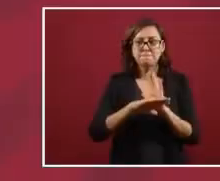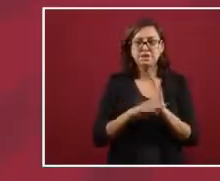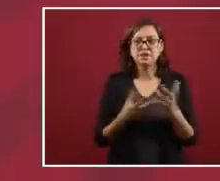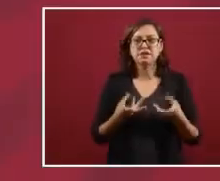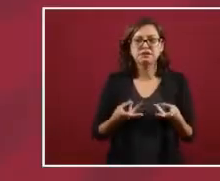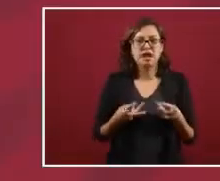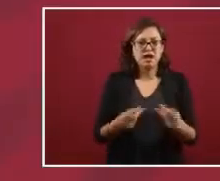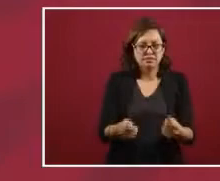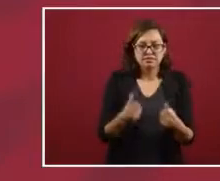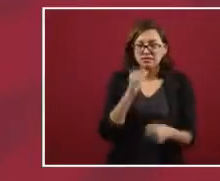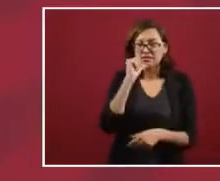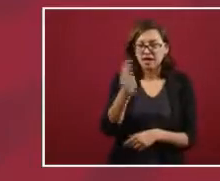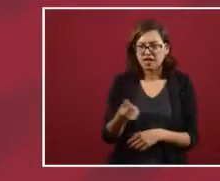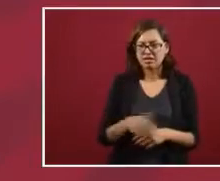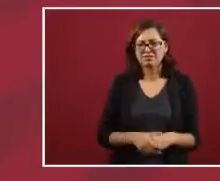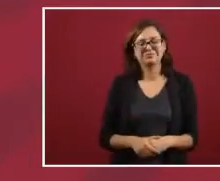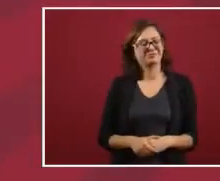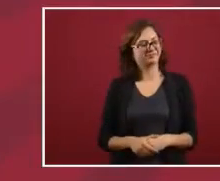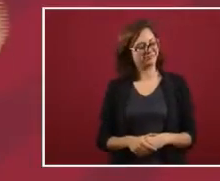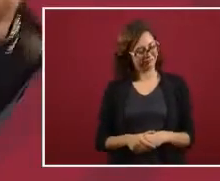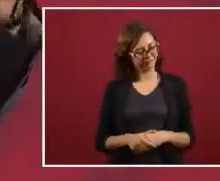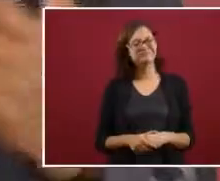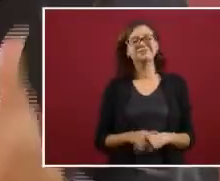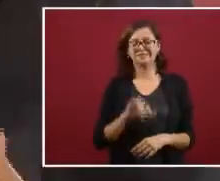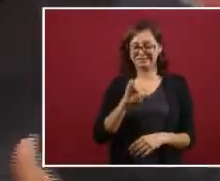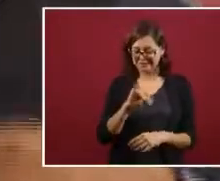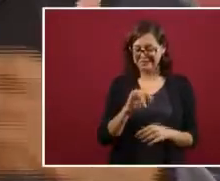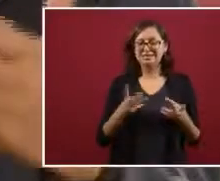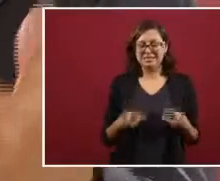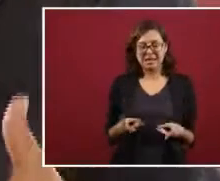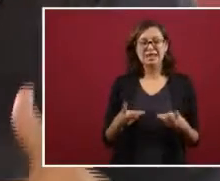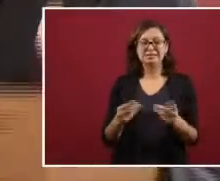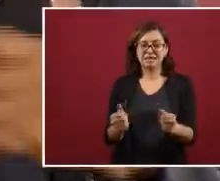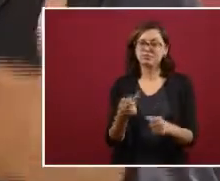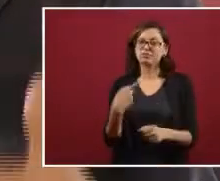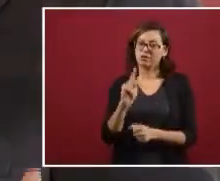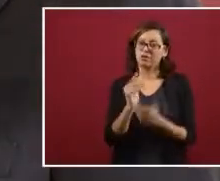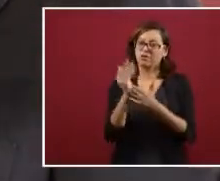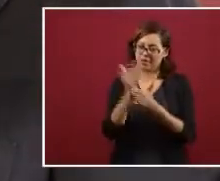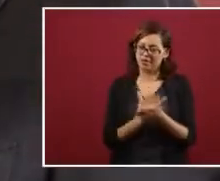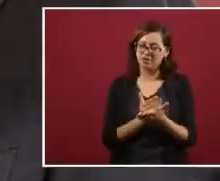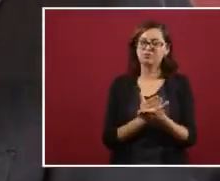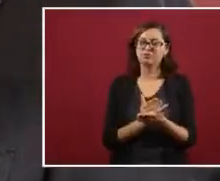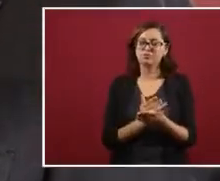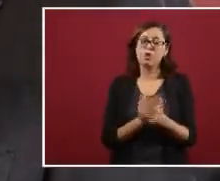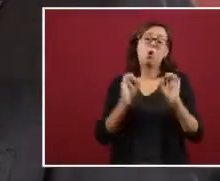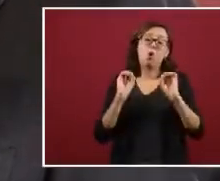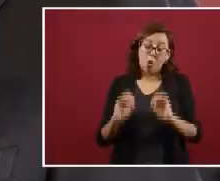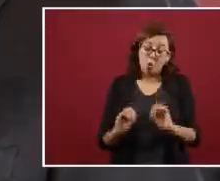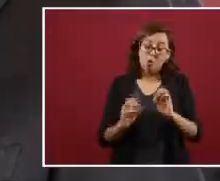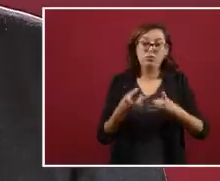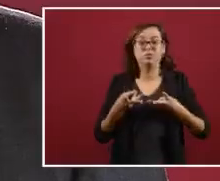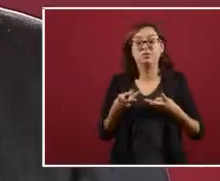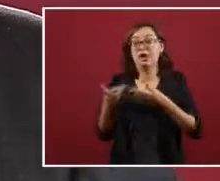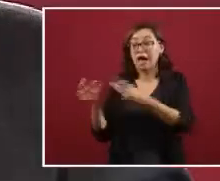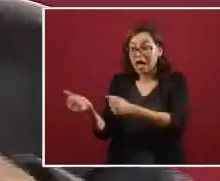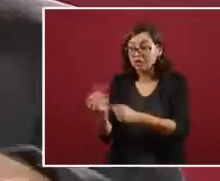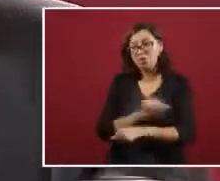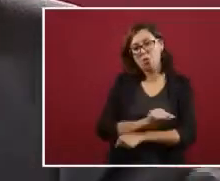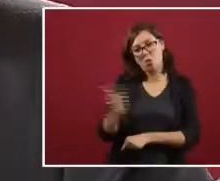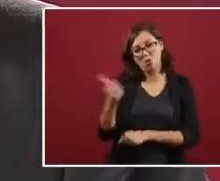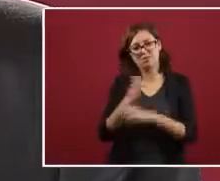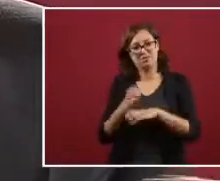gastando. No, sí, nada más que ya no es lo mismo de siempre.